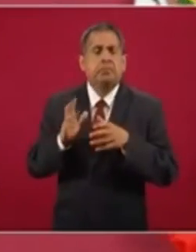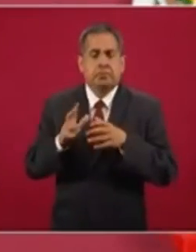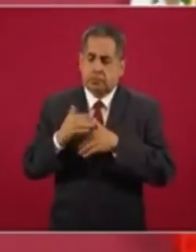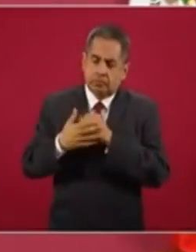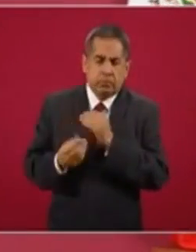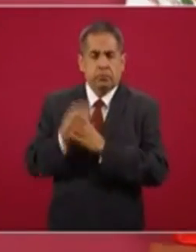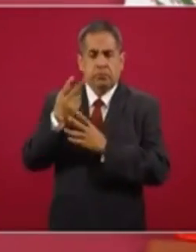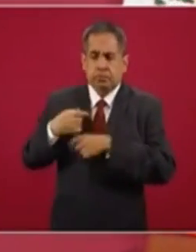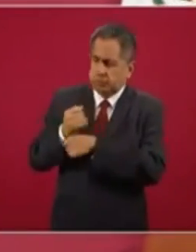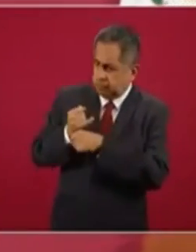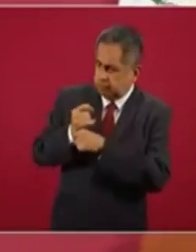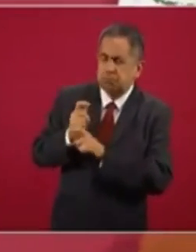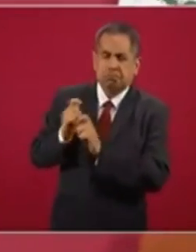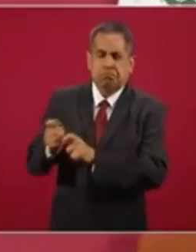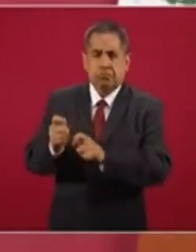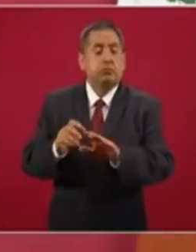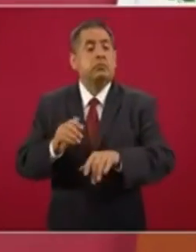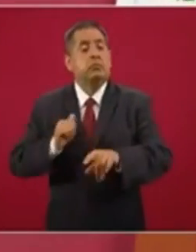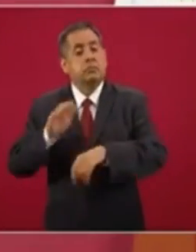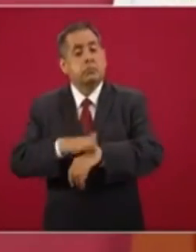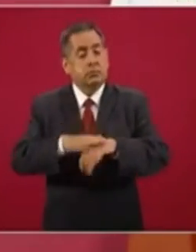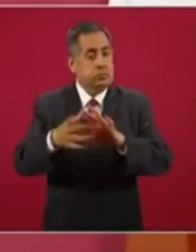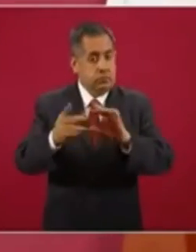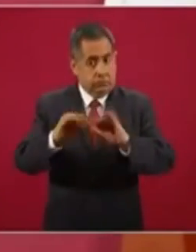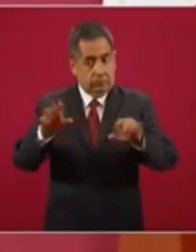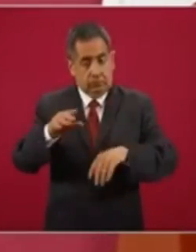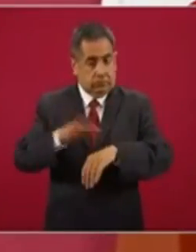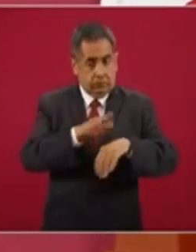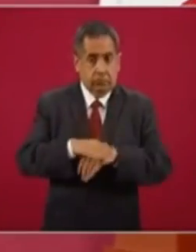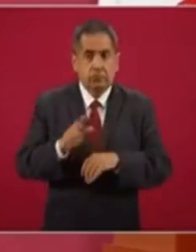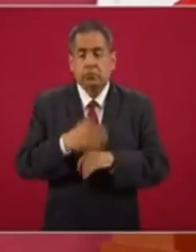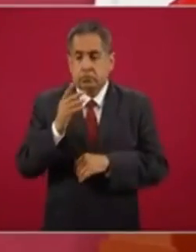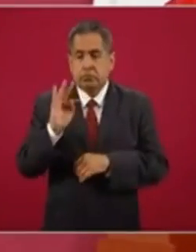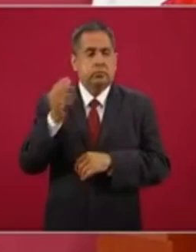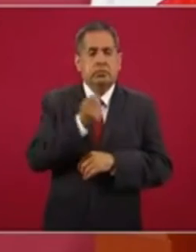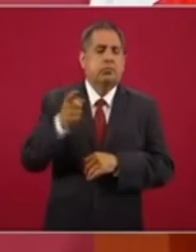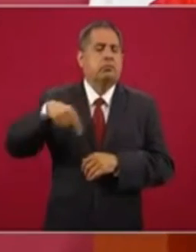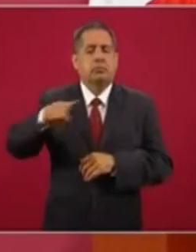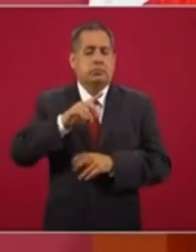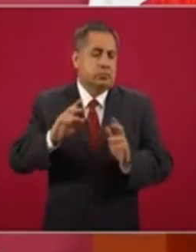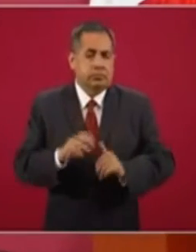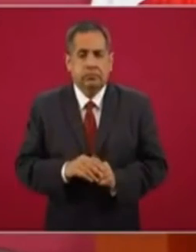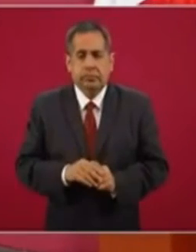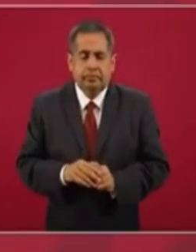de los nuevos investigadores. Aprovecho para aclarar, porque hubo